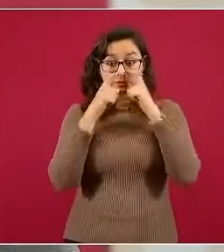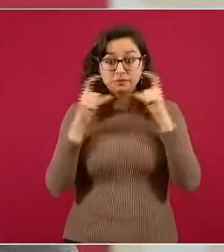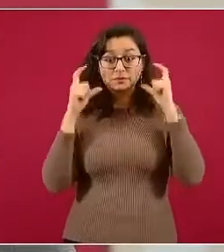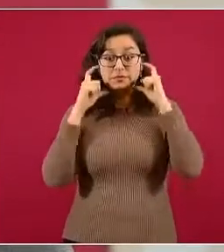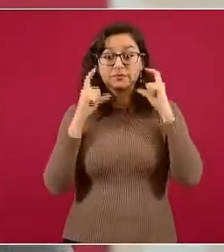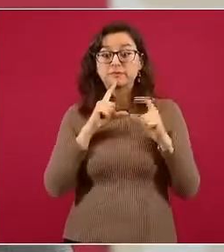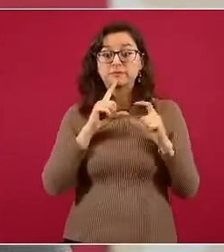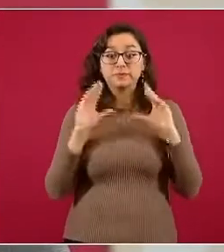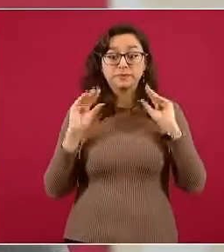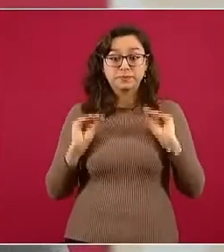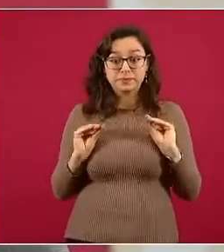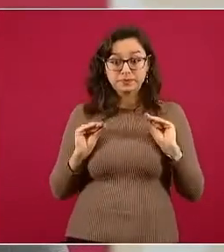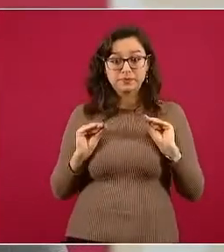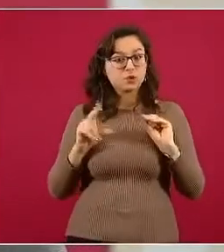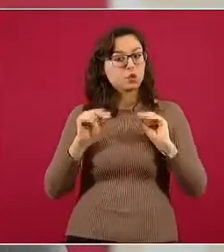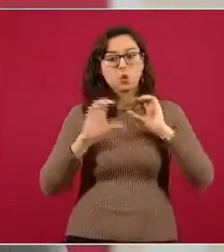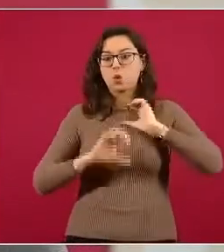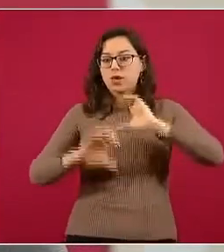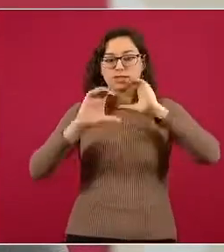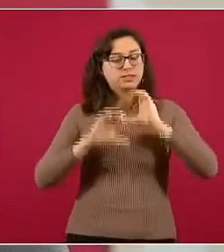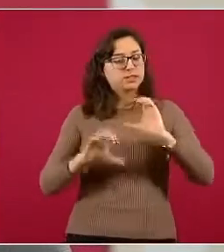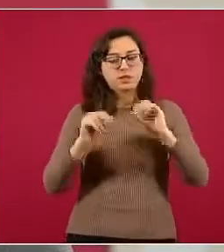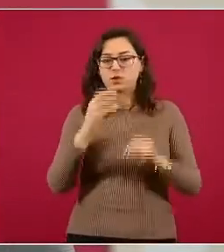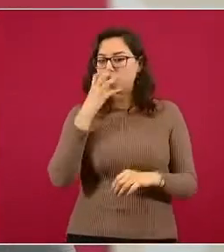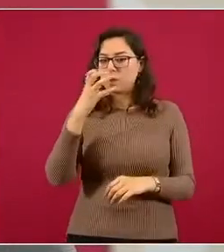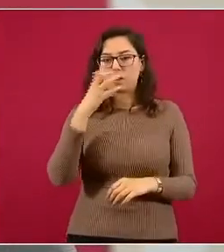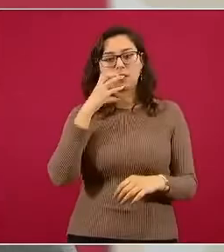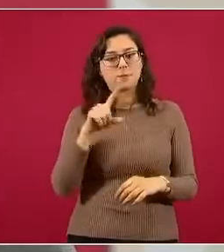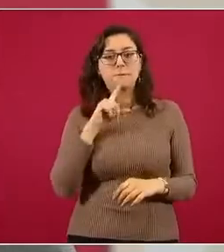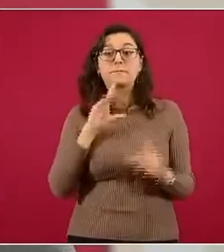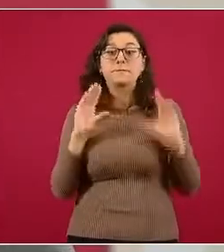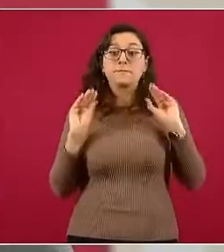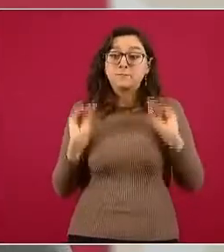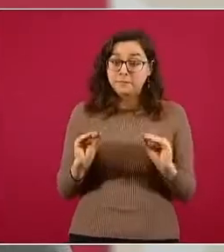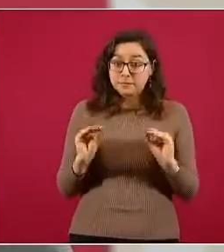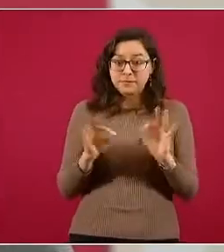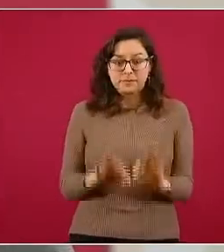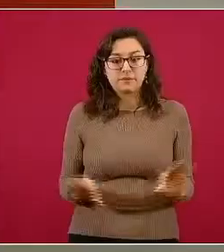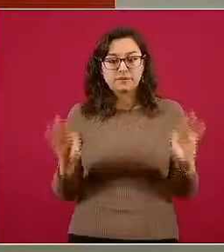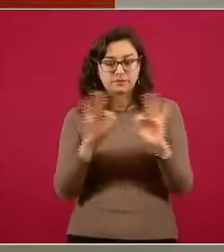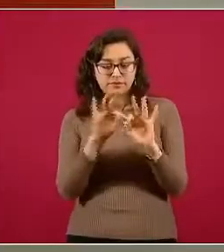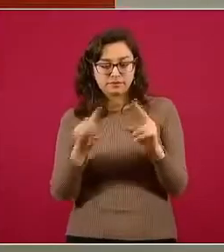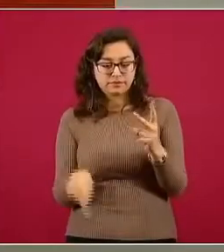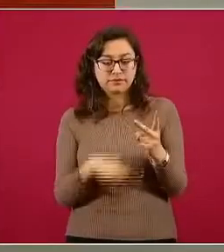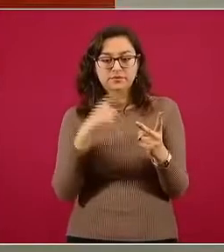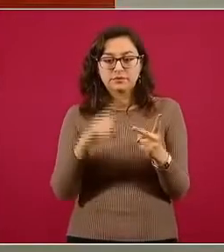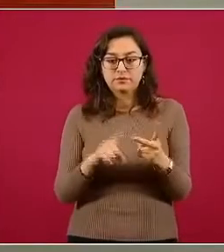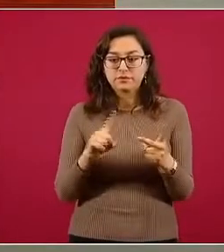silencio, no cantar, no gritar, etcétera. Dos,